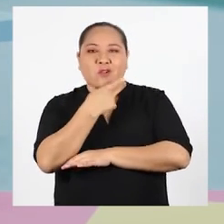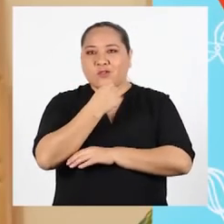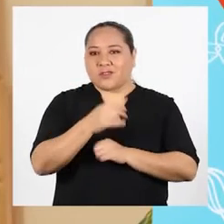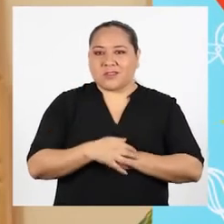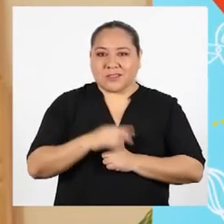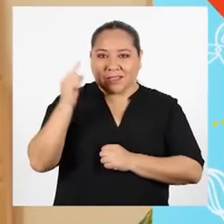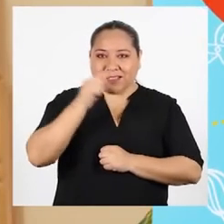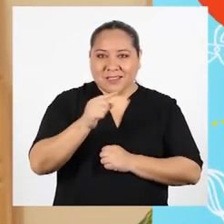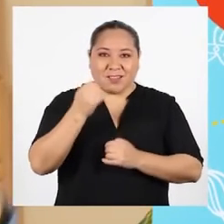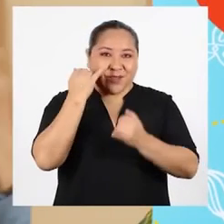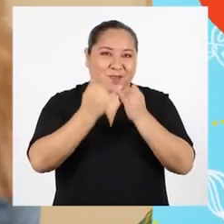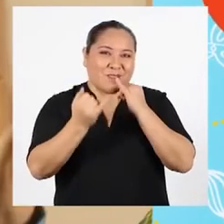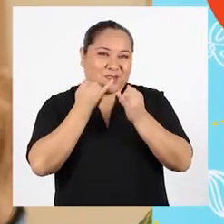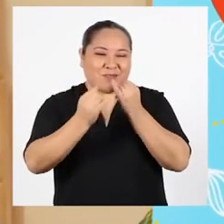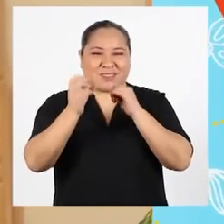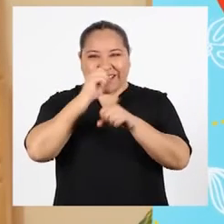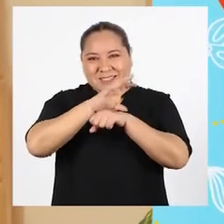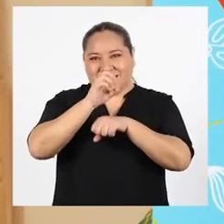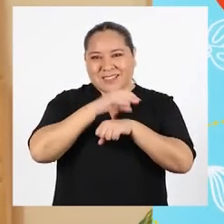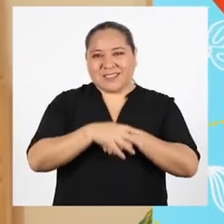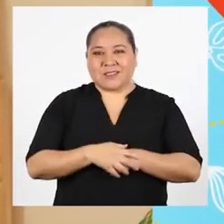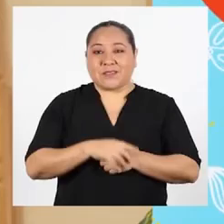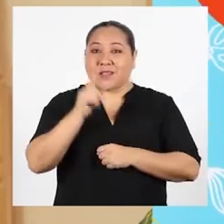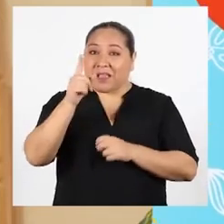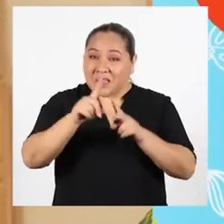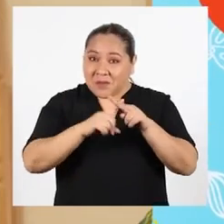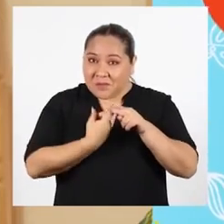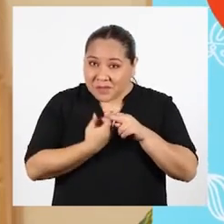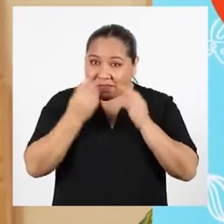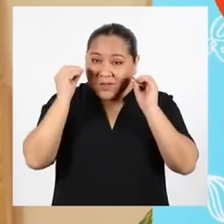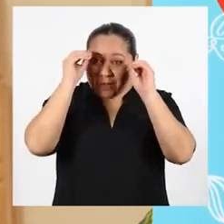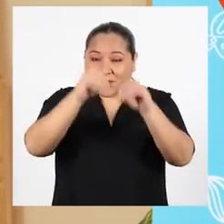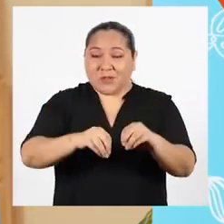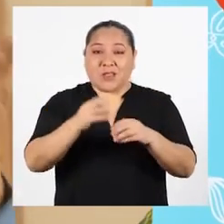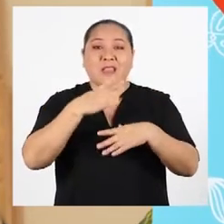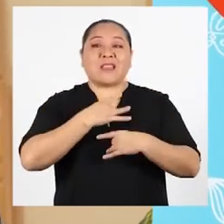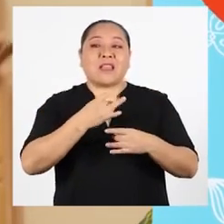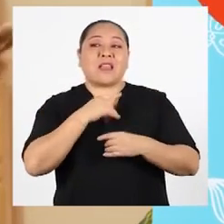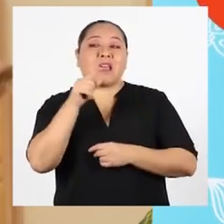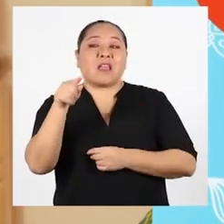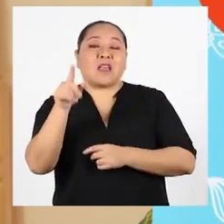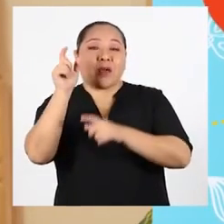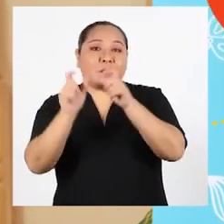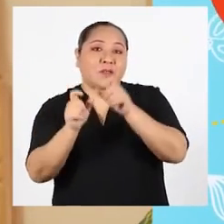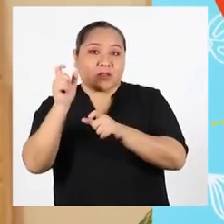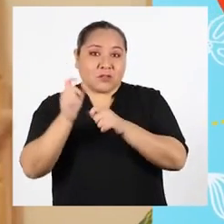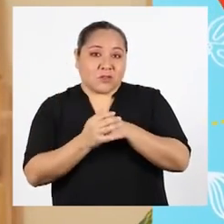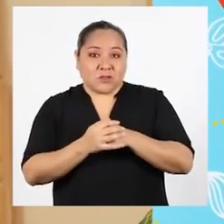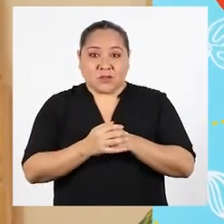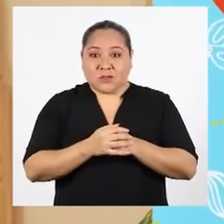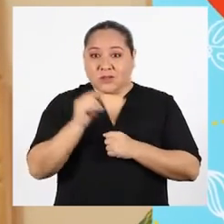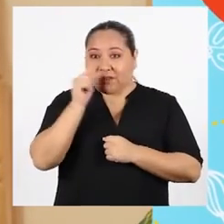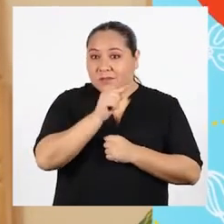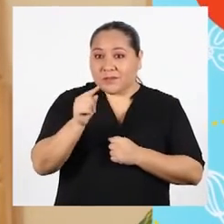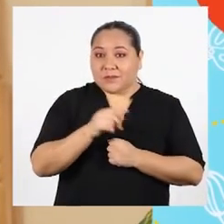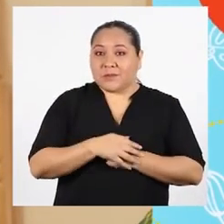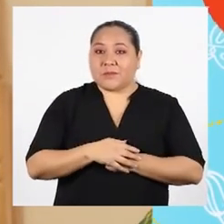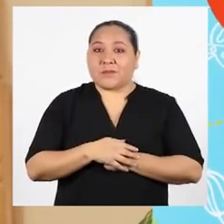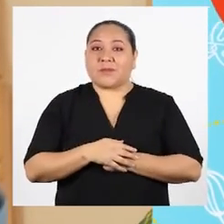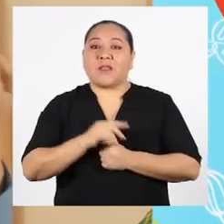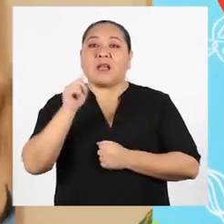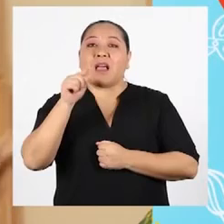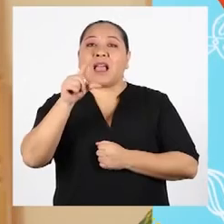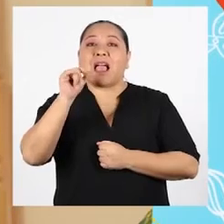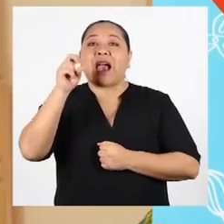voz. Estos son mis últimos consejos. Empieza generando el interés en tu público, un gancho. Es